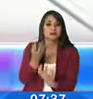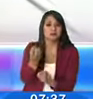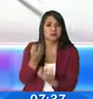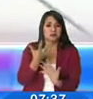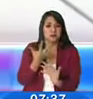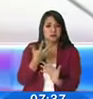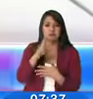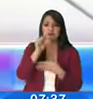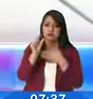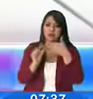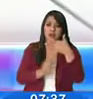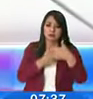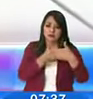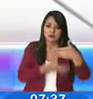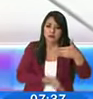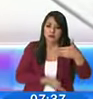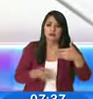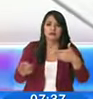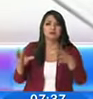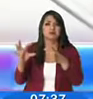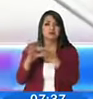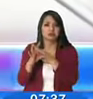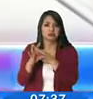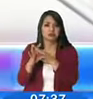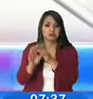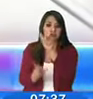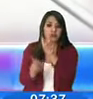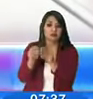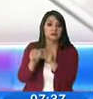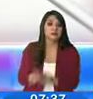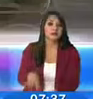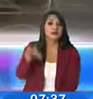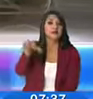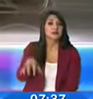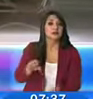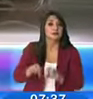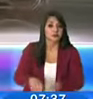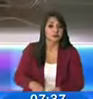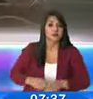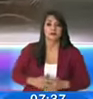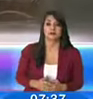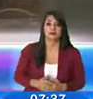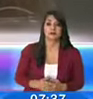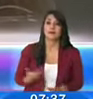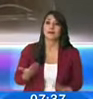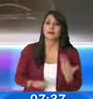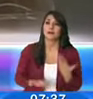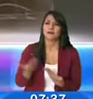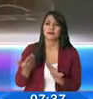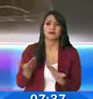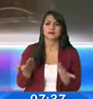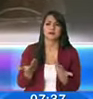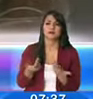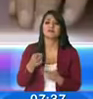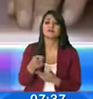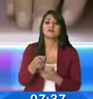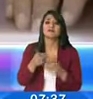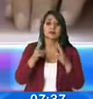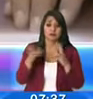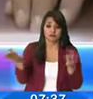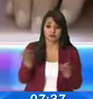que tengan relación con los presuntos implicados en perjuicio al Estado. Esto presuntamente por manejos dolosos en